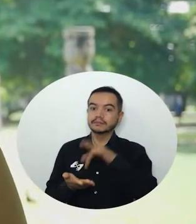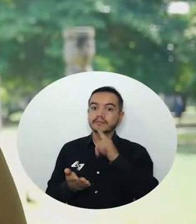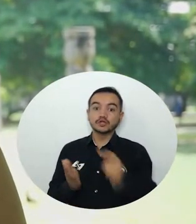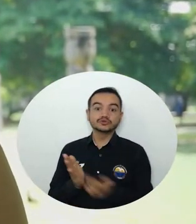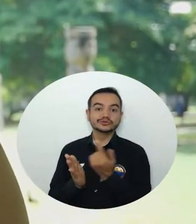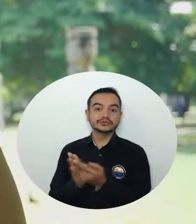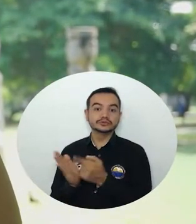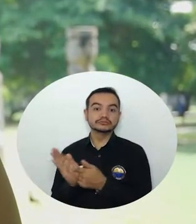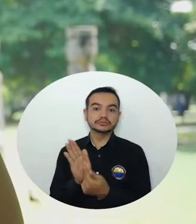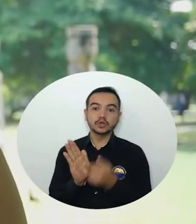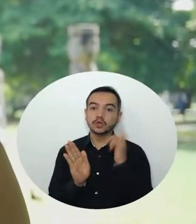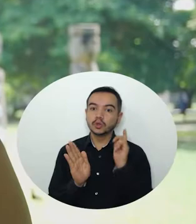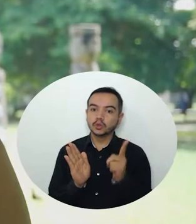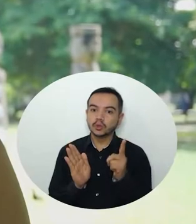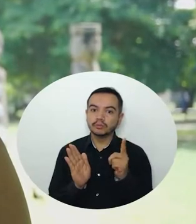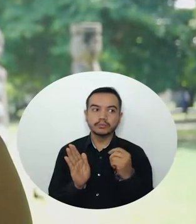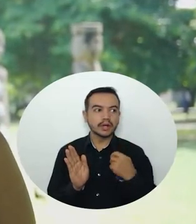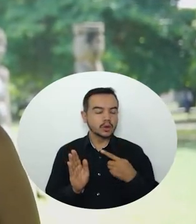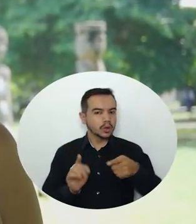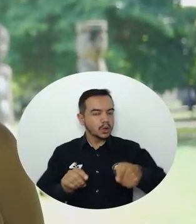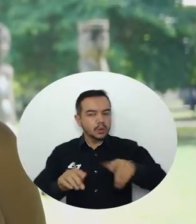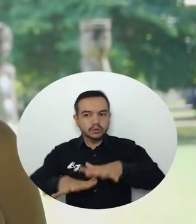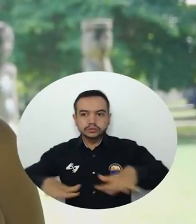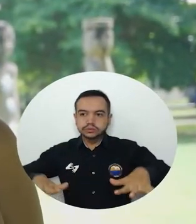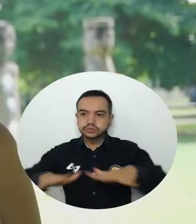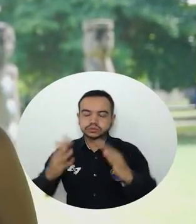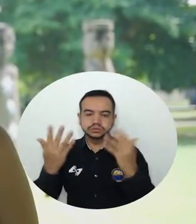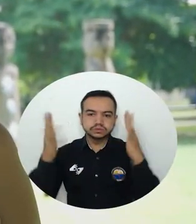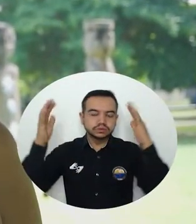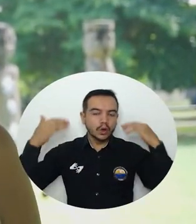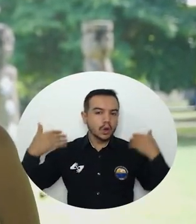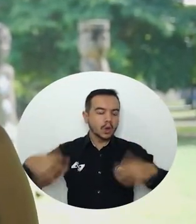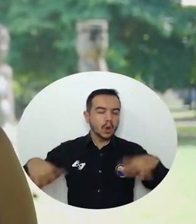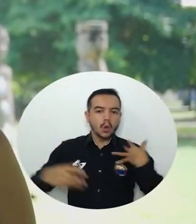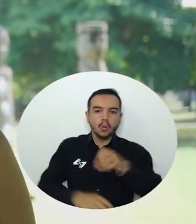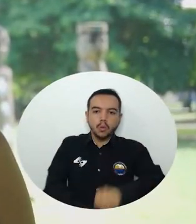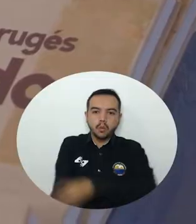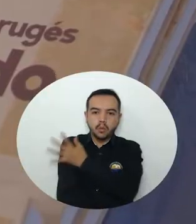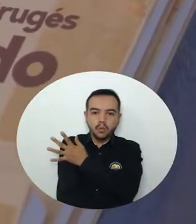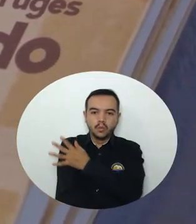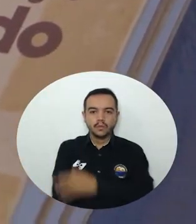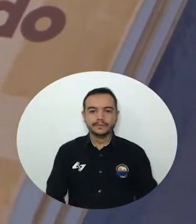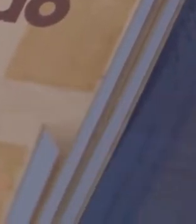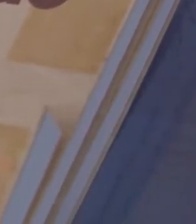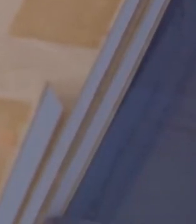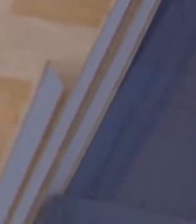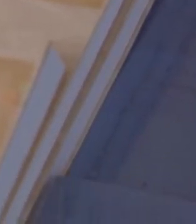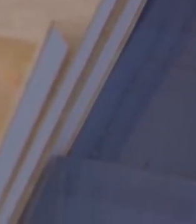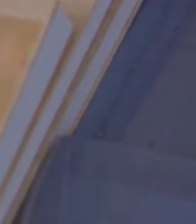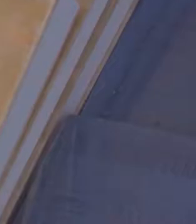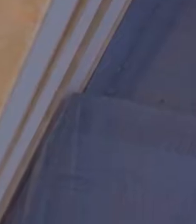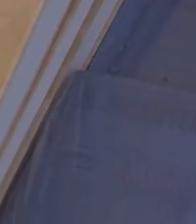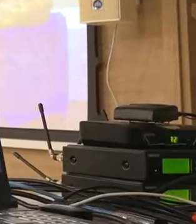mio libro, perché questo è un magno evento, un successo inigualabile.